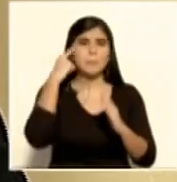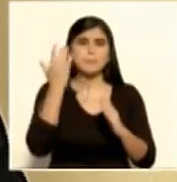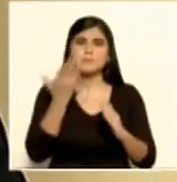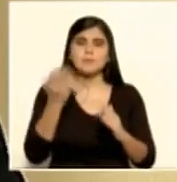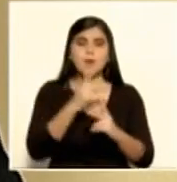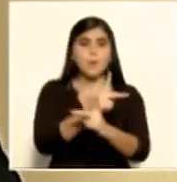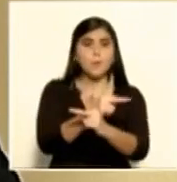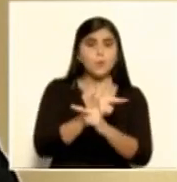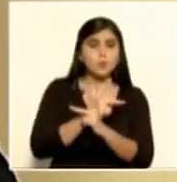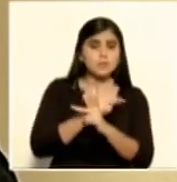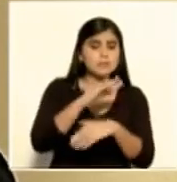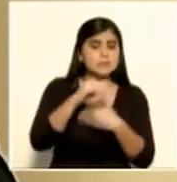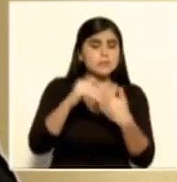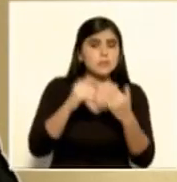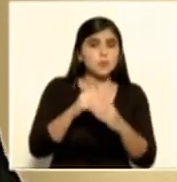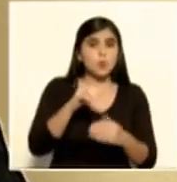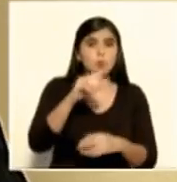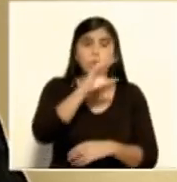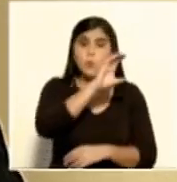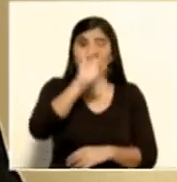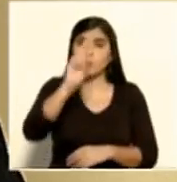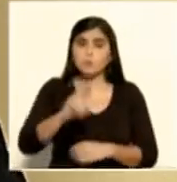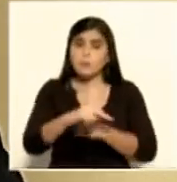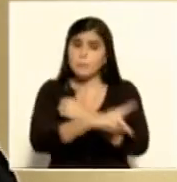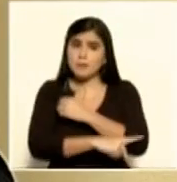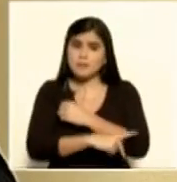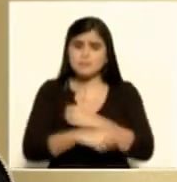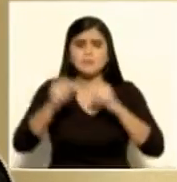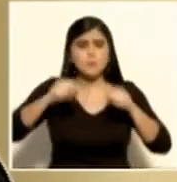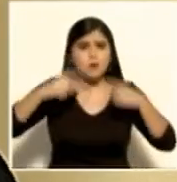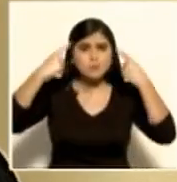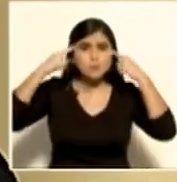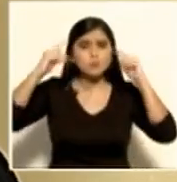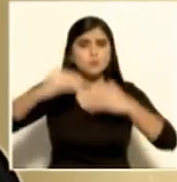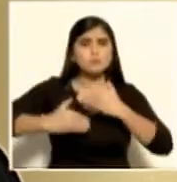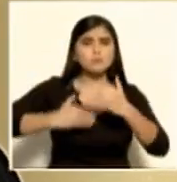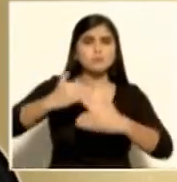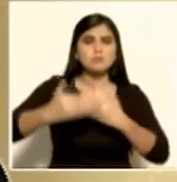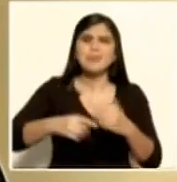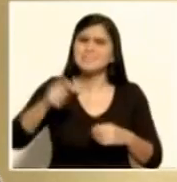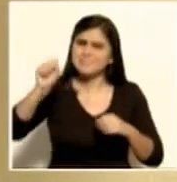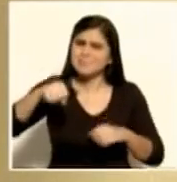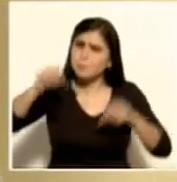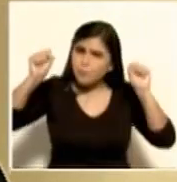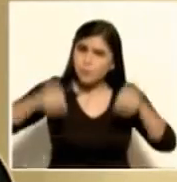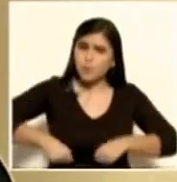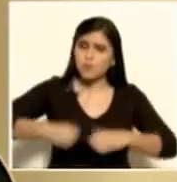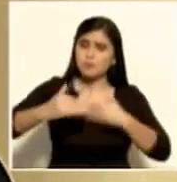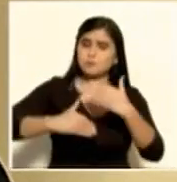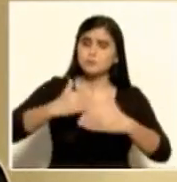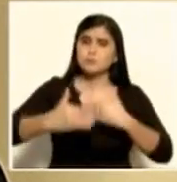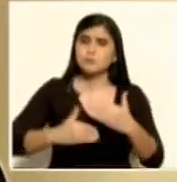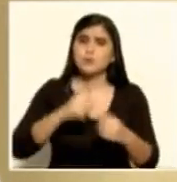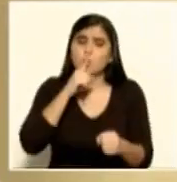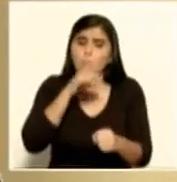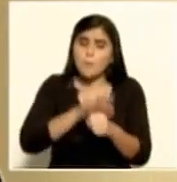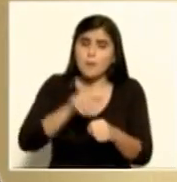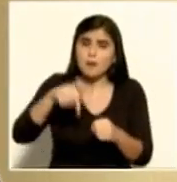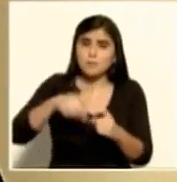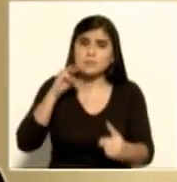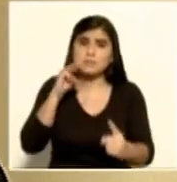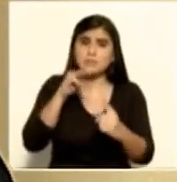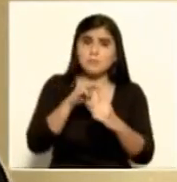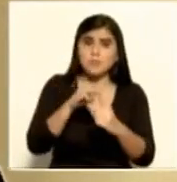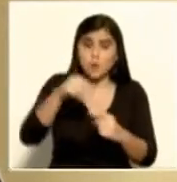protegernos como país y para que logremos salir adelante. Sí podemos salir adelante. Cumplamos esta misión que hoy